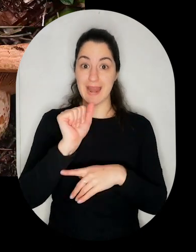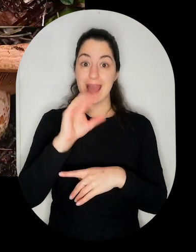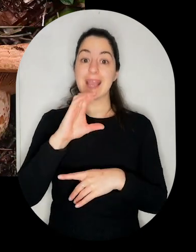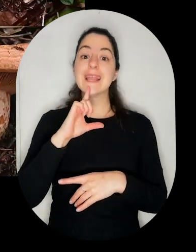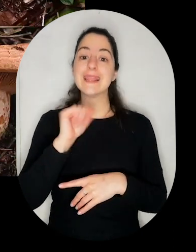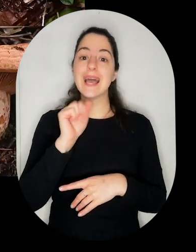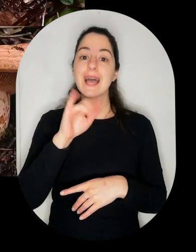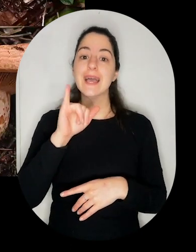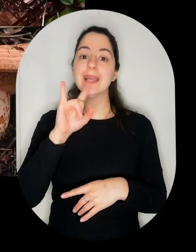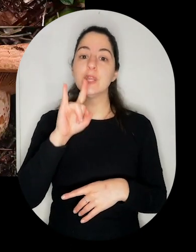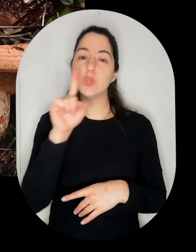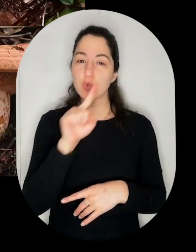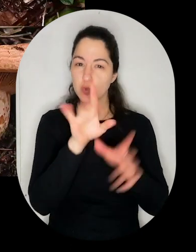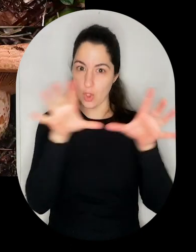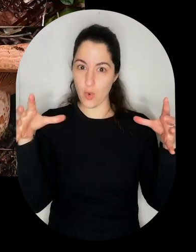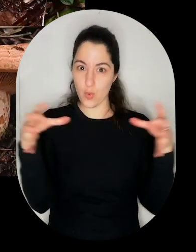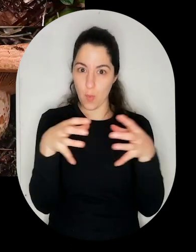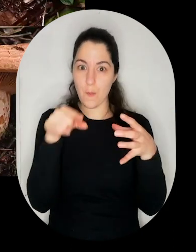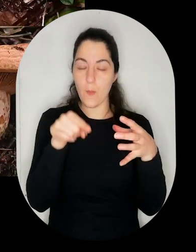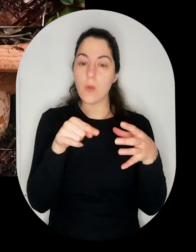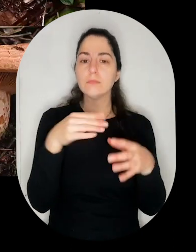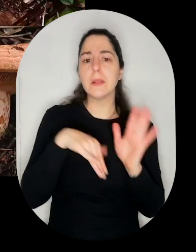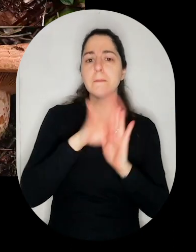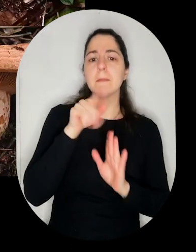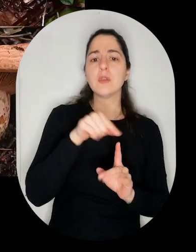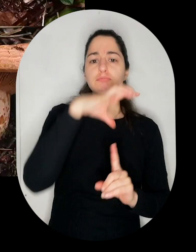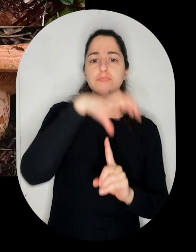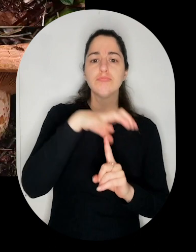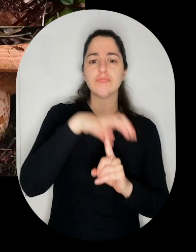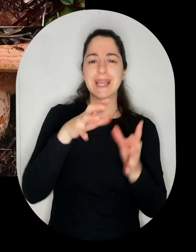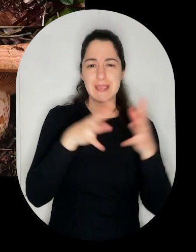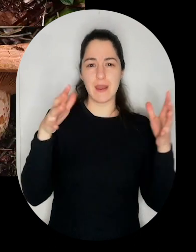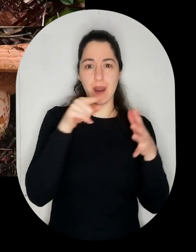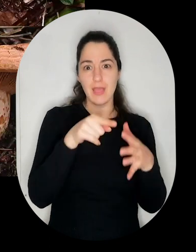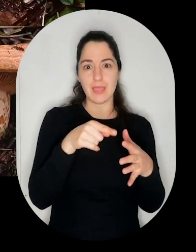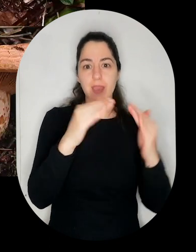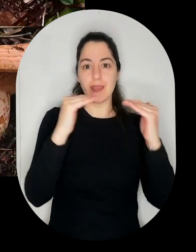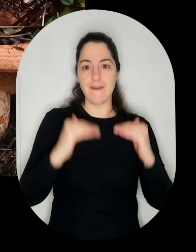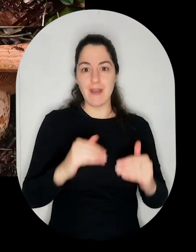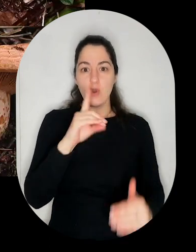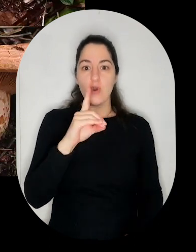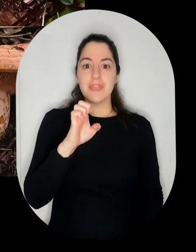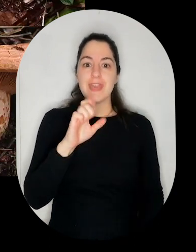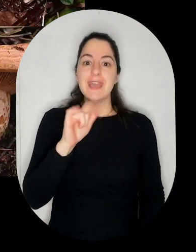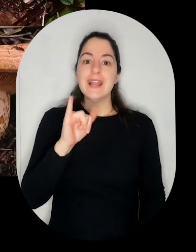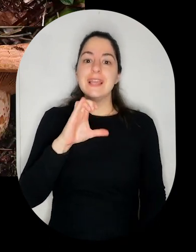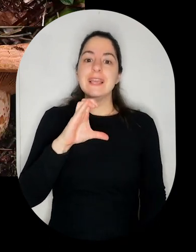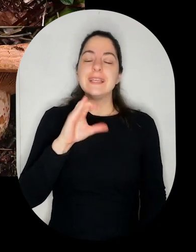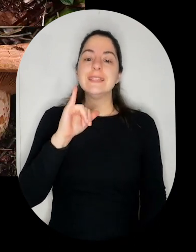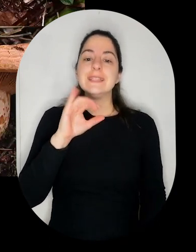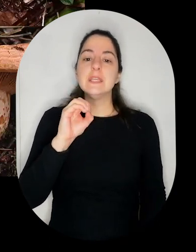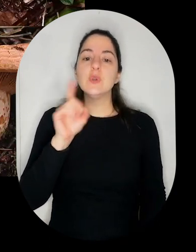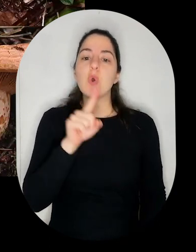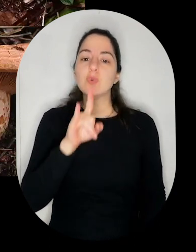Lactarius. Los Lactarius tan famosos, los famosos níscalos, al lado izquierdo, grandes. Tenemos Lactarius queticolor arriba y Deliciosus abajo,